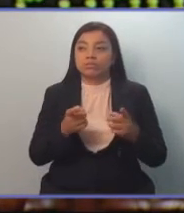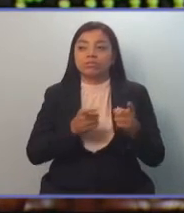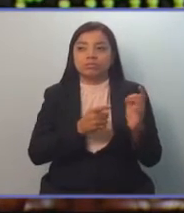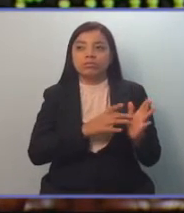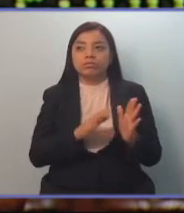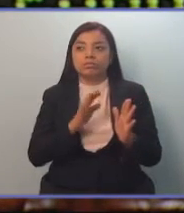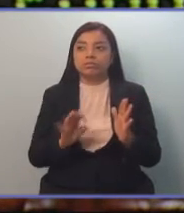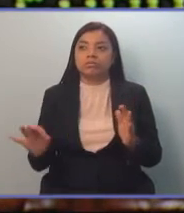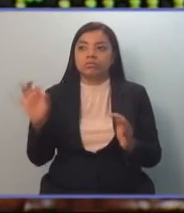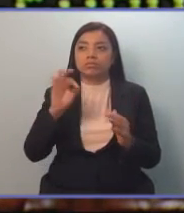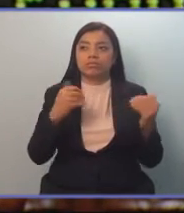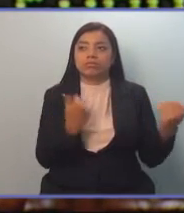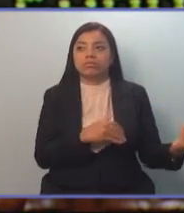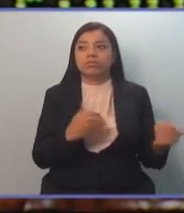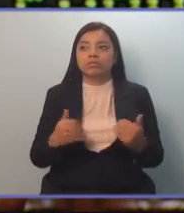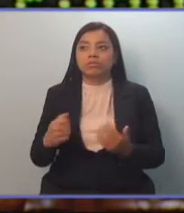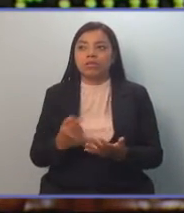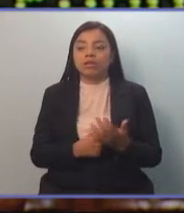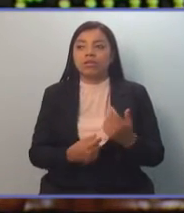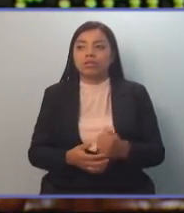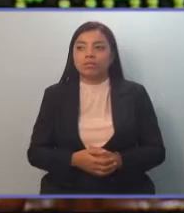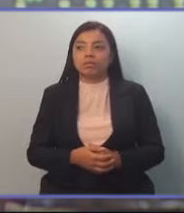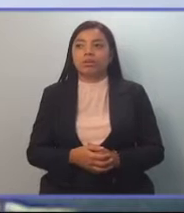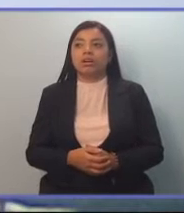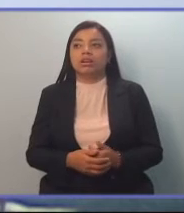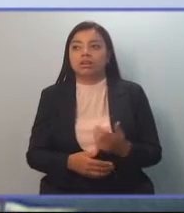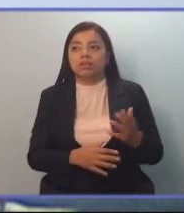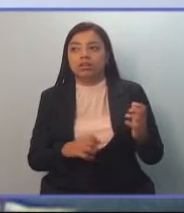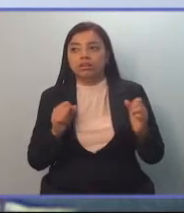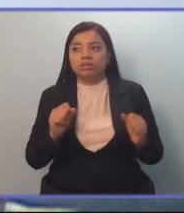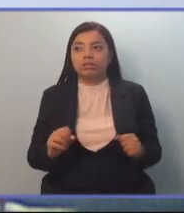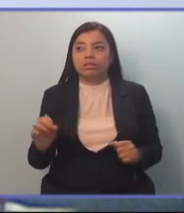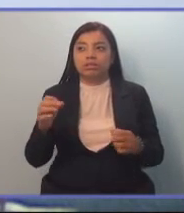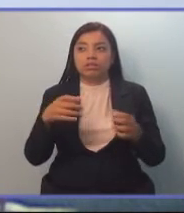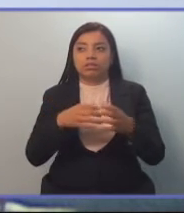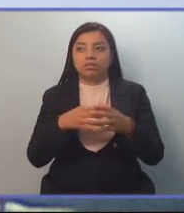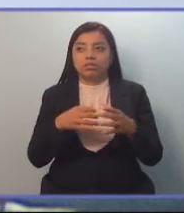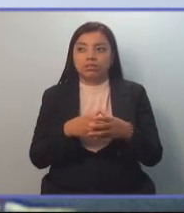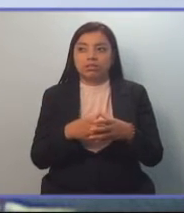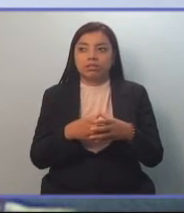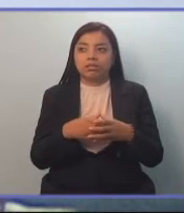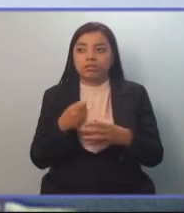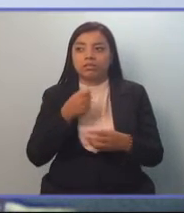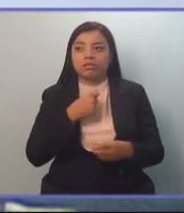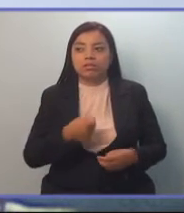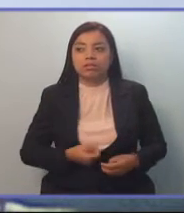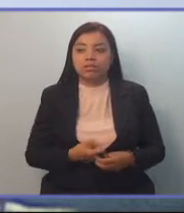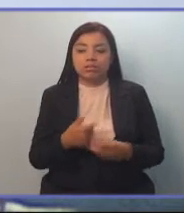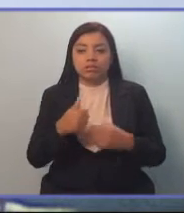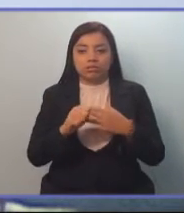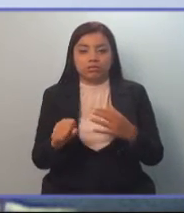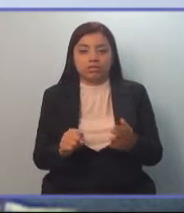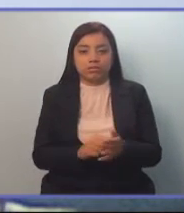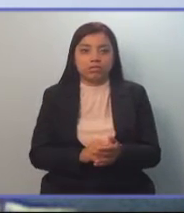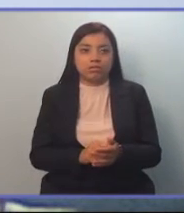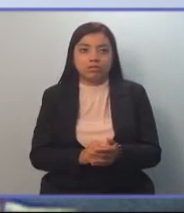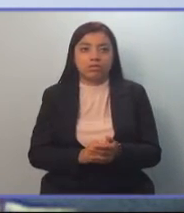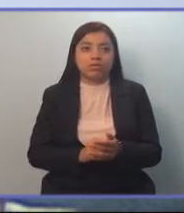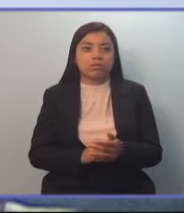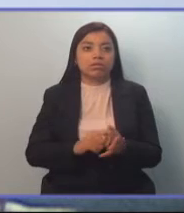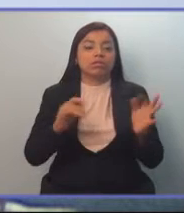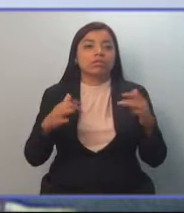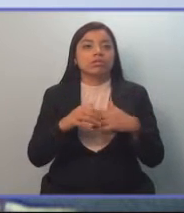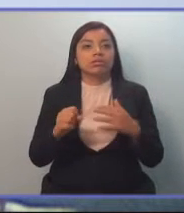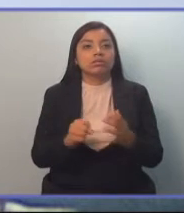las Actividades relativas a la pirotecnia. La Comisión hace del conocimiento al Honorable Pleno Legislativo que en sesión